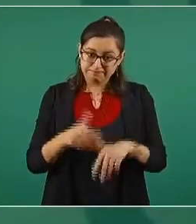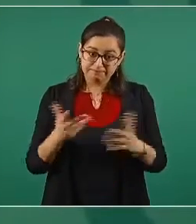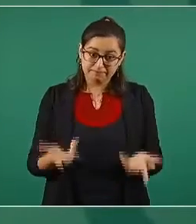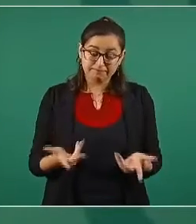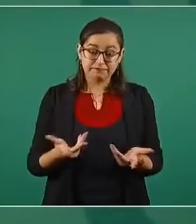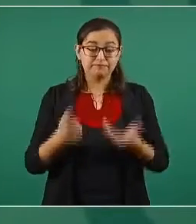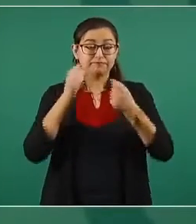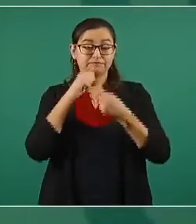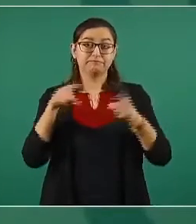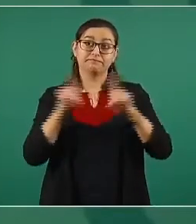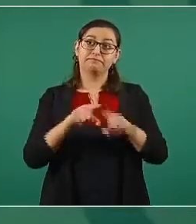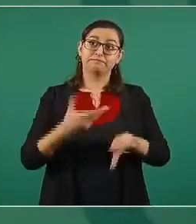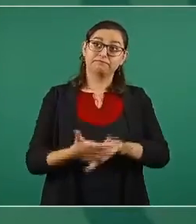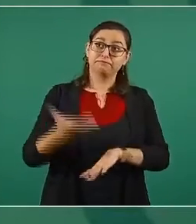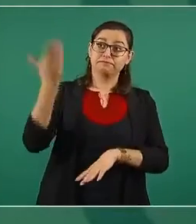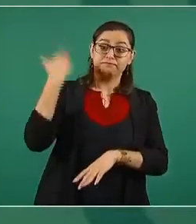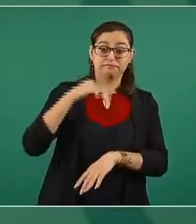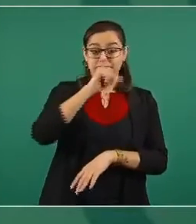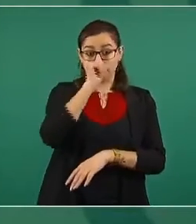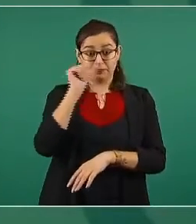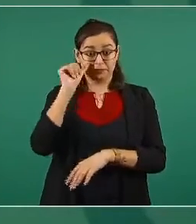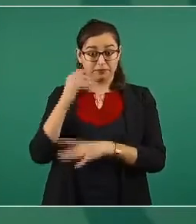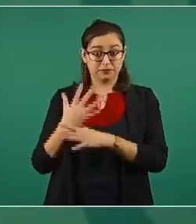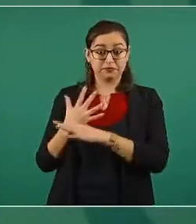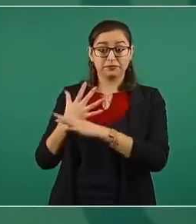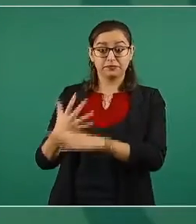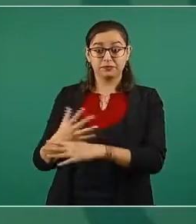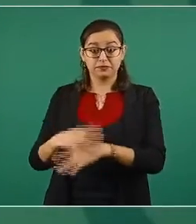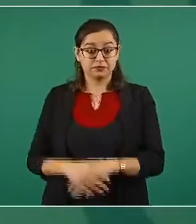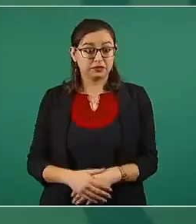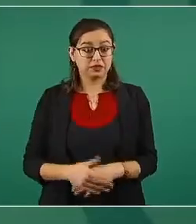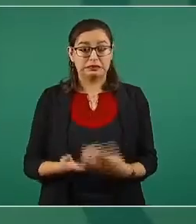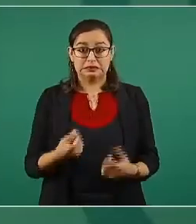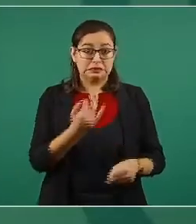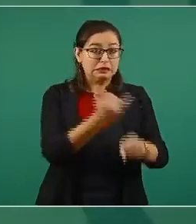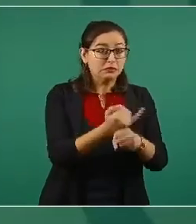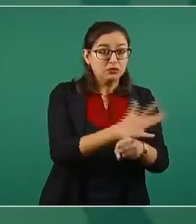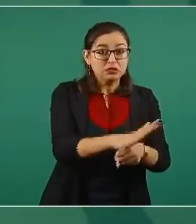el presidente Juárez, nadie está obligado a lo imposible.